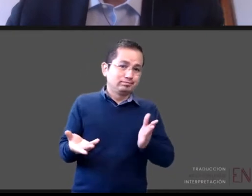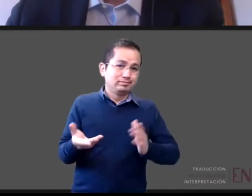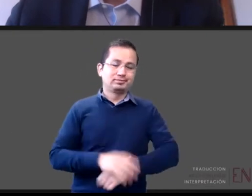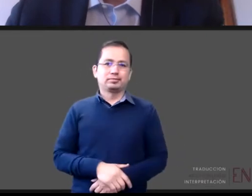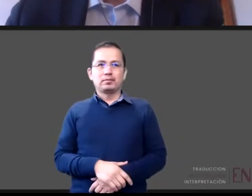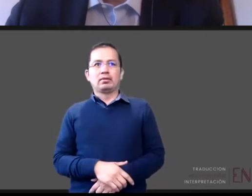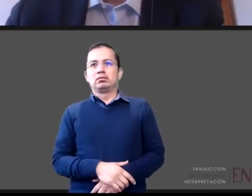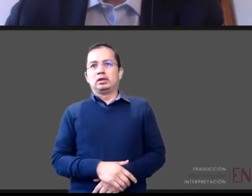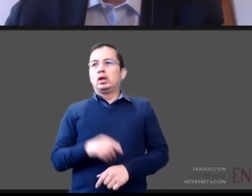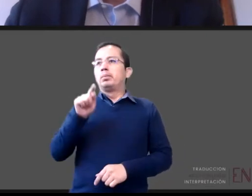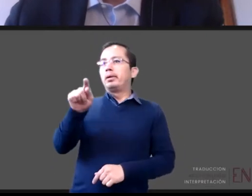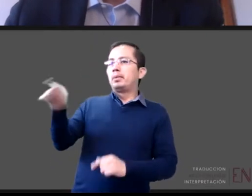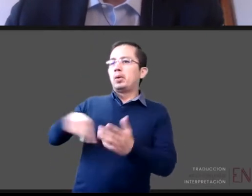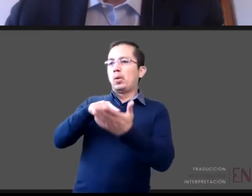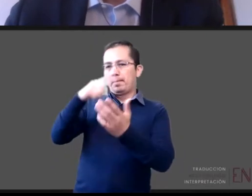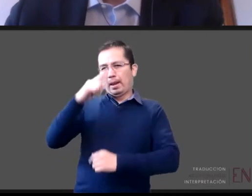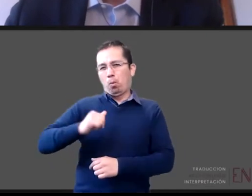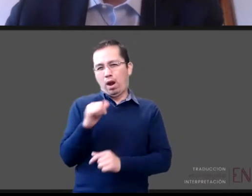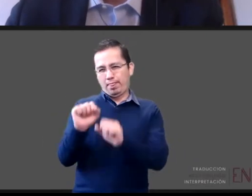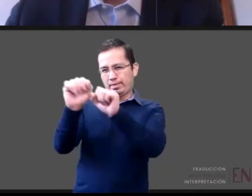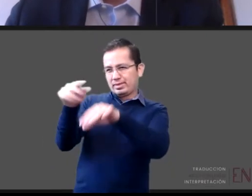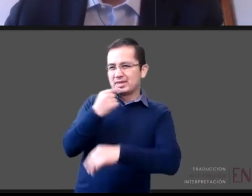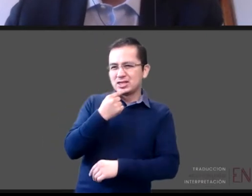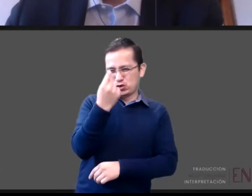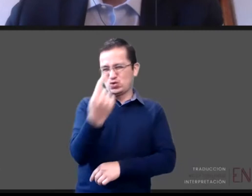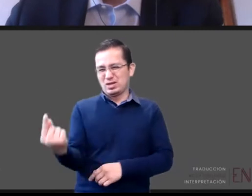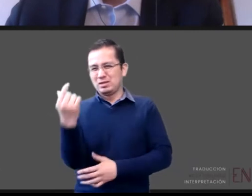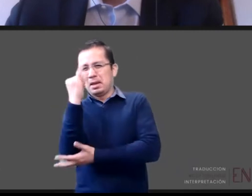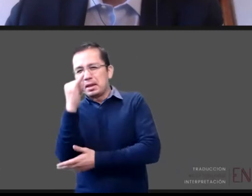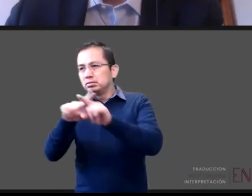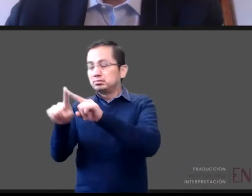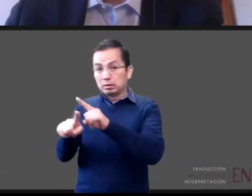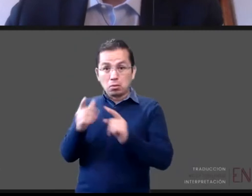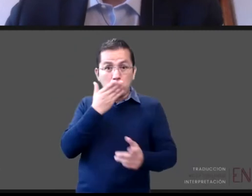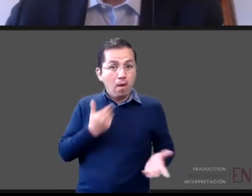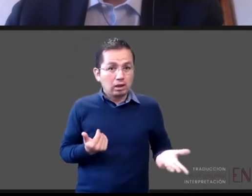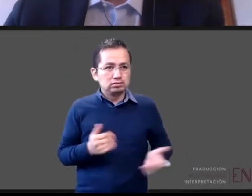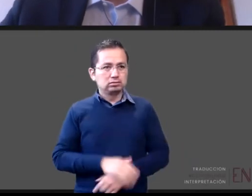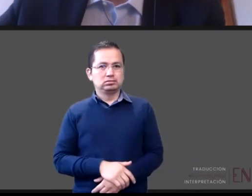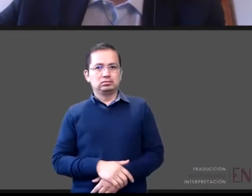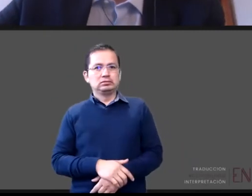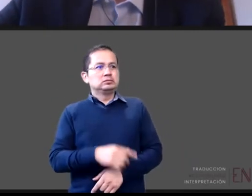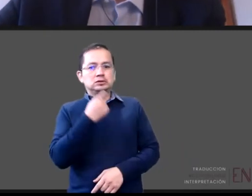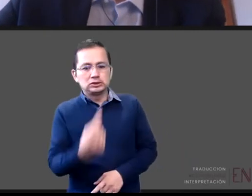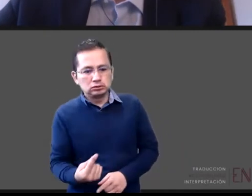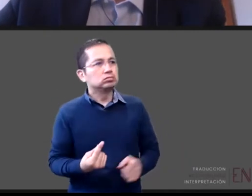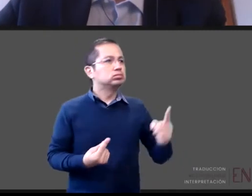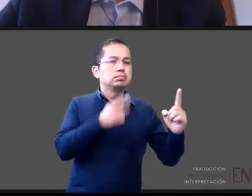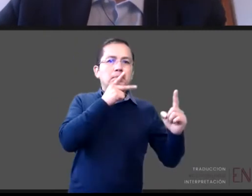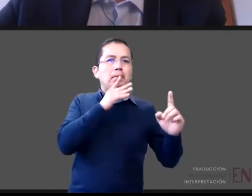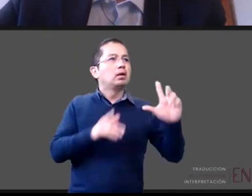espacios de cuidado. En el sector informal, las niñas y los niños van a irse a la calle con sus papás a trabajar. ¿Cómo los vamos a